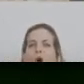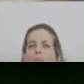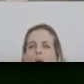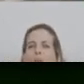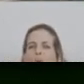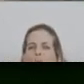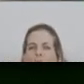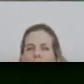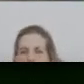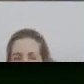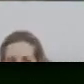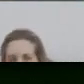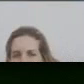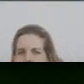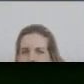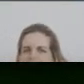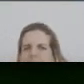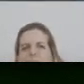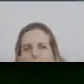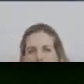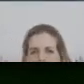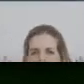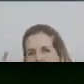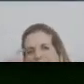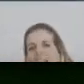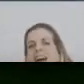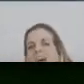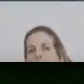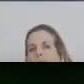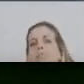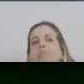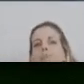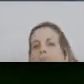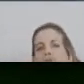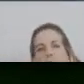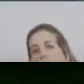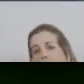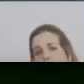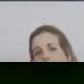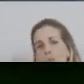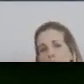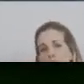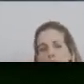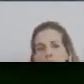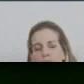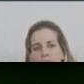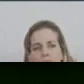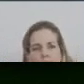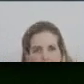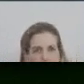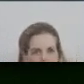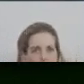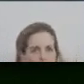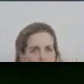individualidades. Bien, dice Evo, somos parte de una patria grande. Una patria que quiere crecer,